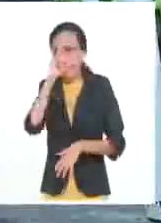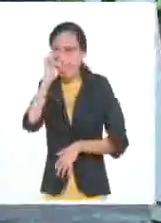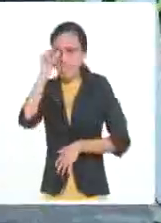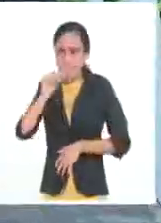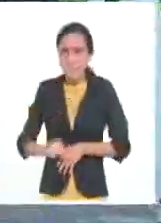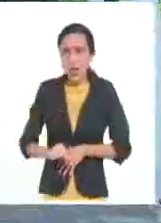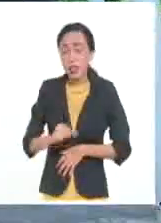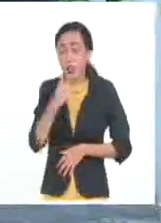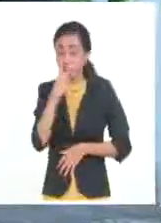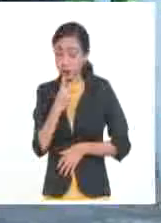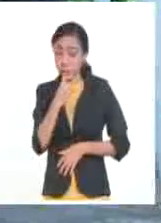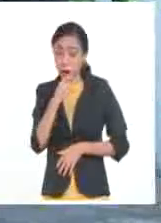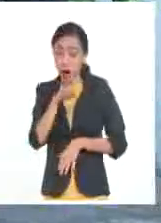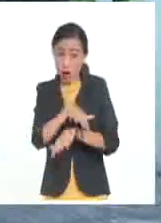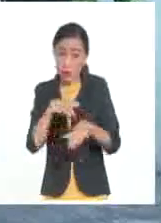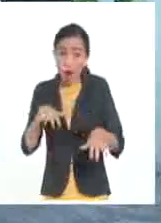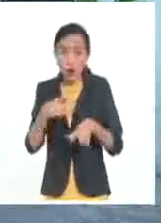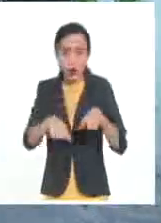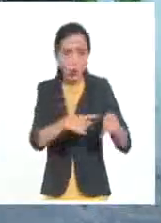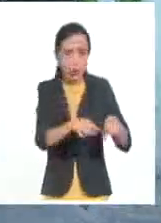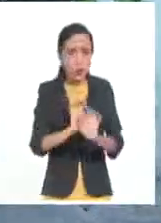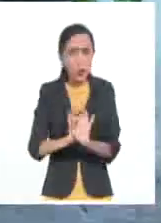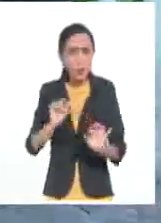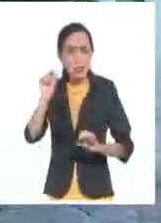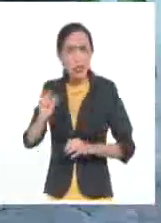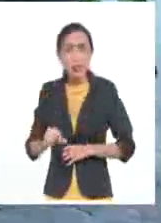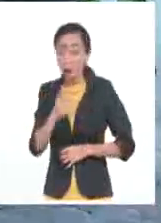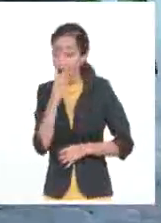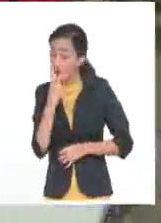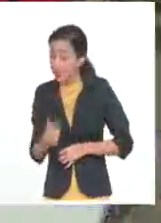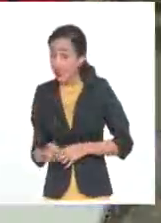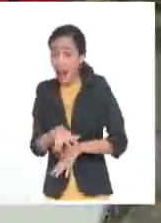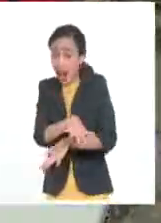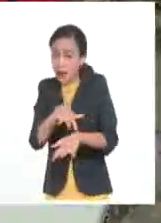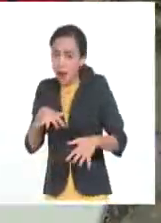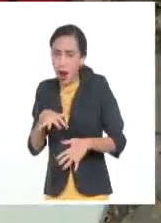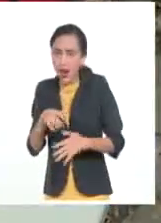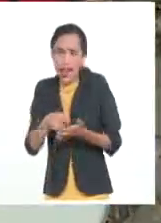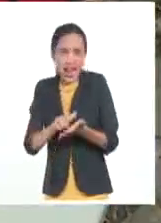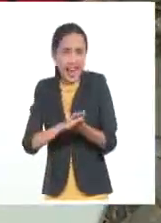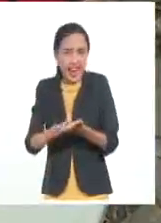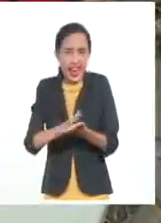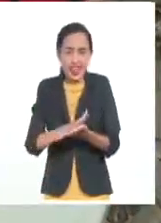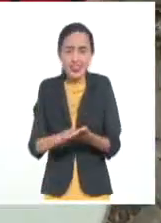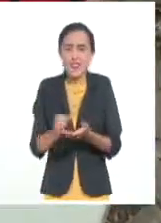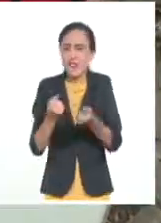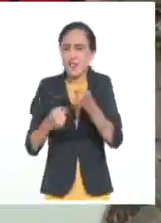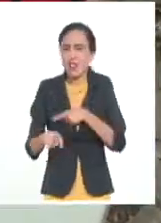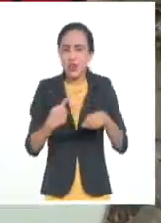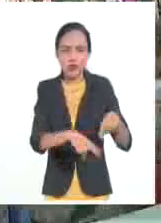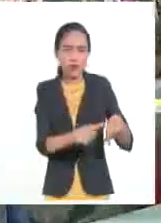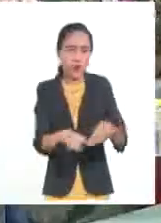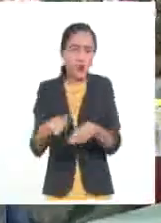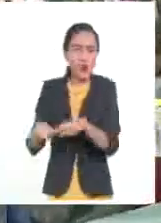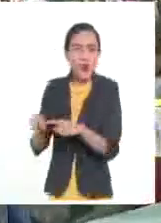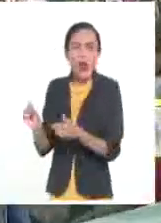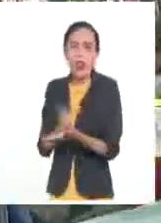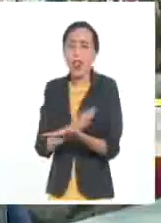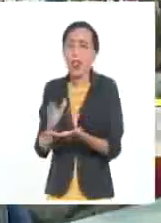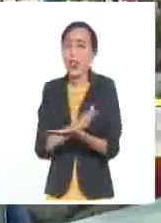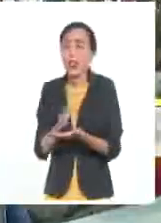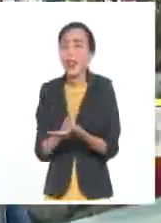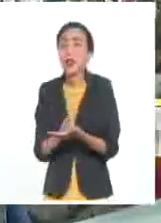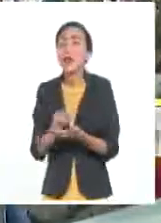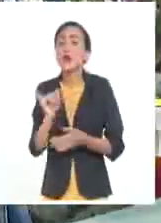otros especialistas ofrecieron consultas gratuitas a los visitantes, se vendieron artículos y libros y se desarrolló una encuentro